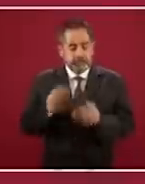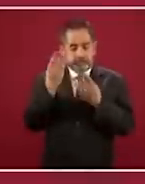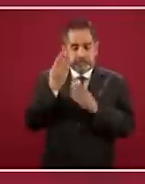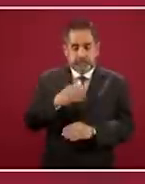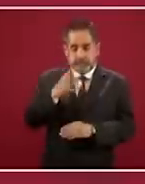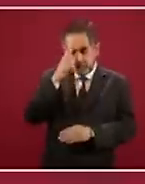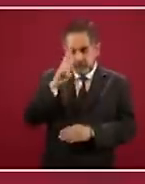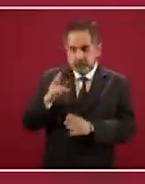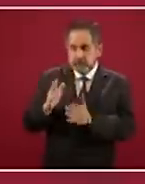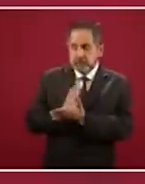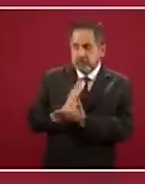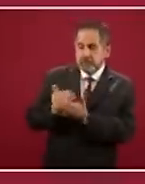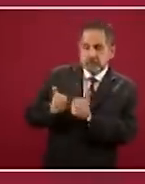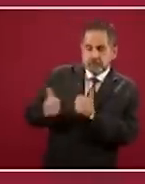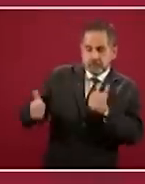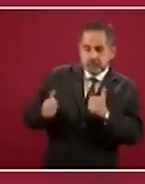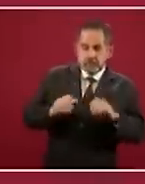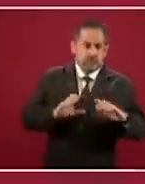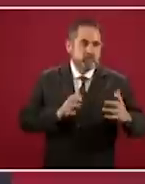es autónomo.